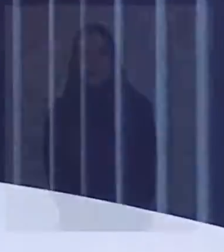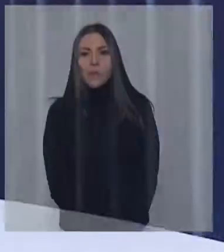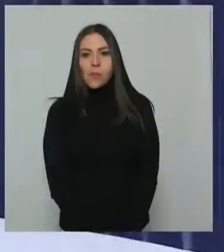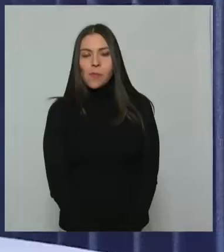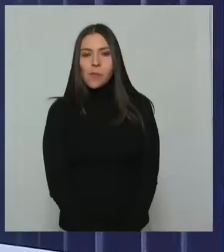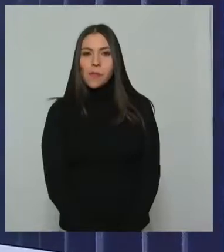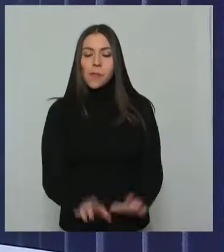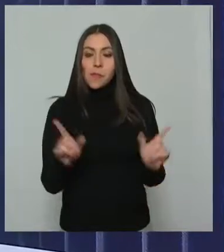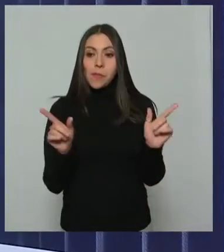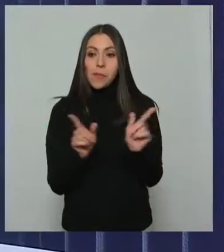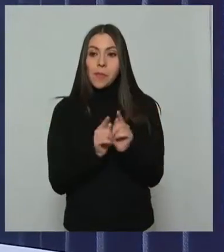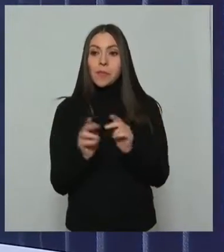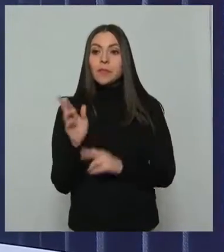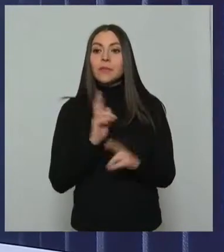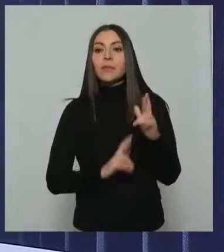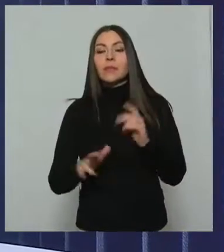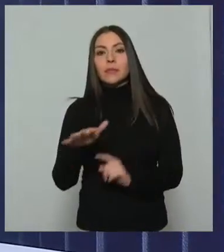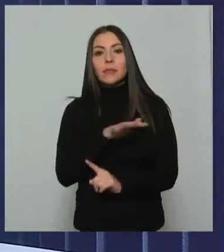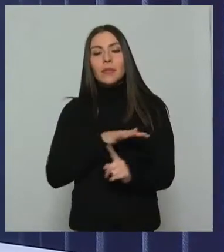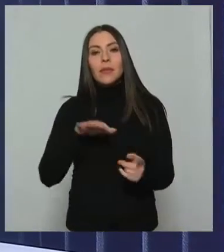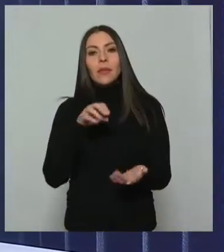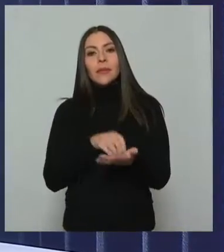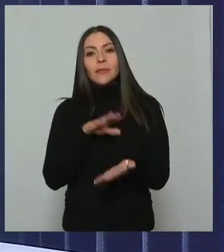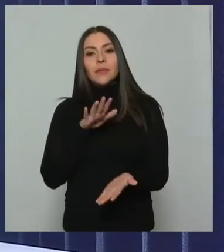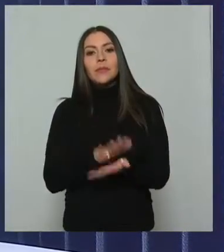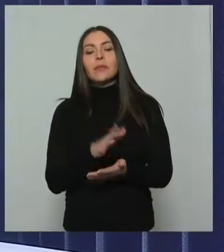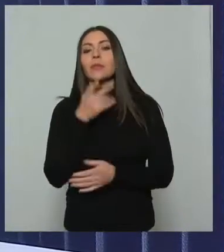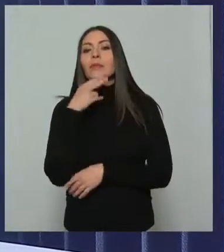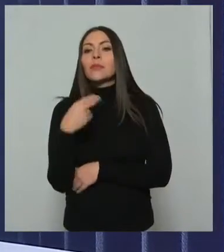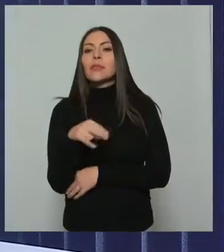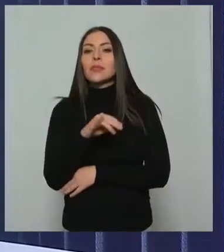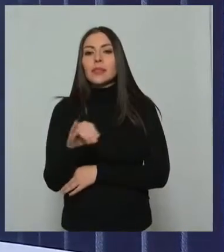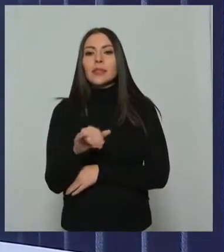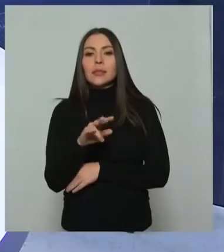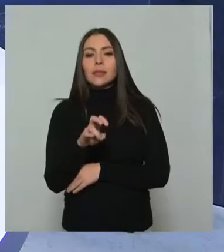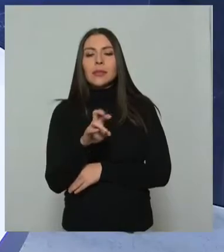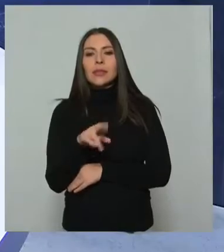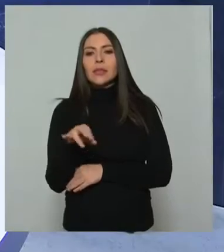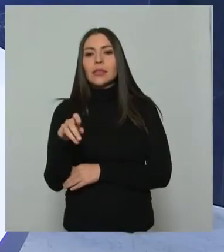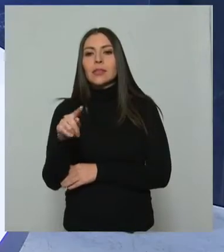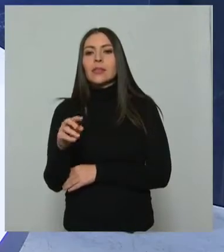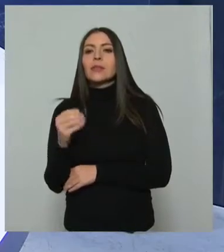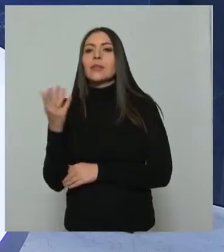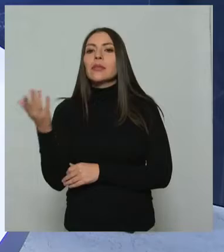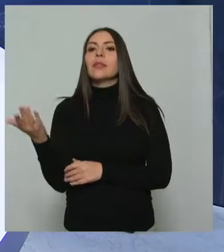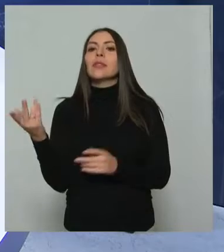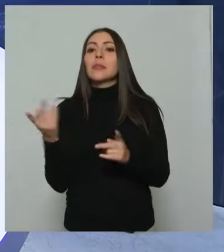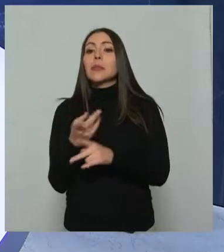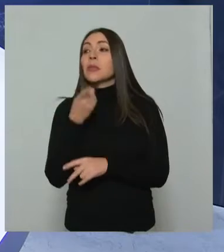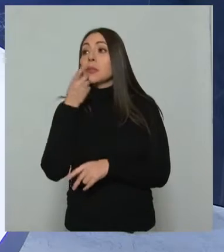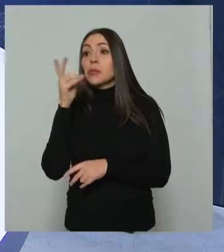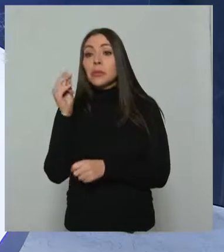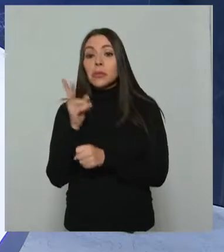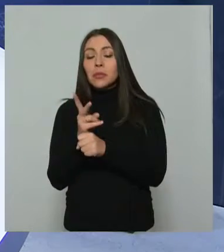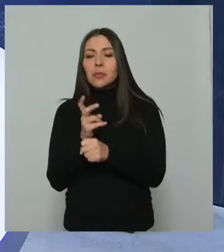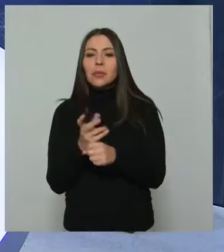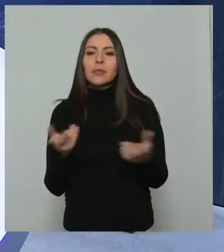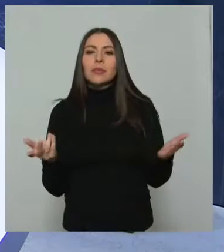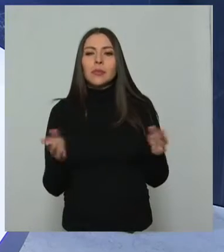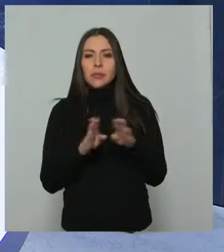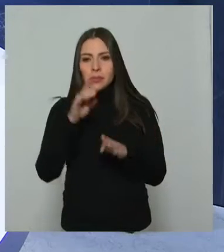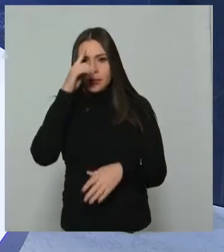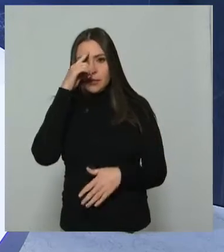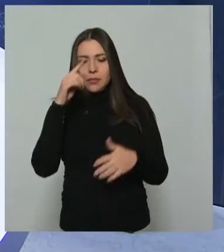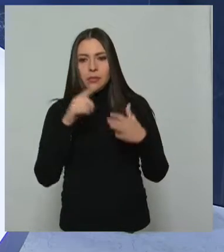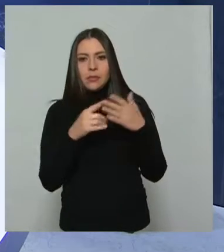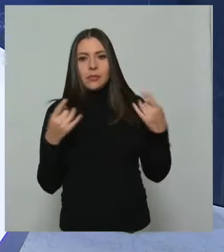Ya estamos de vuelta en Agenda y Contexto con Javier Nieto. ¿Qué pasó? ¿No que no te íbamos a invitar? Hola, Mariana. Oye, ¿cómo crees que vamos a cerrar el